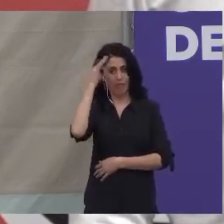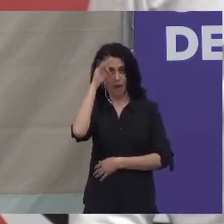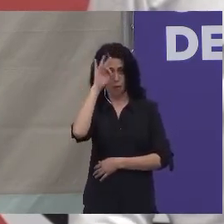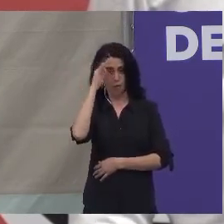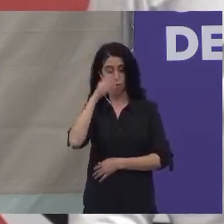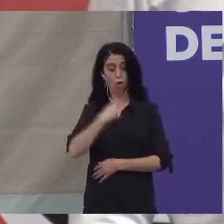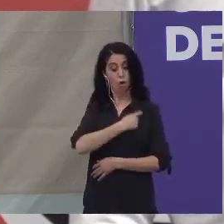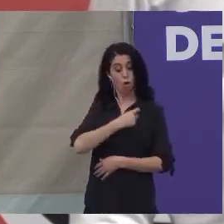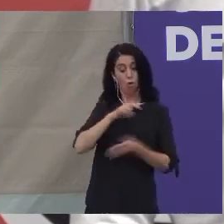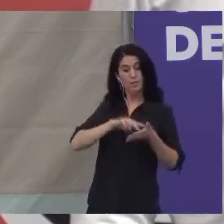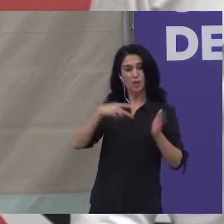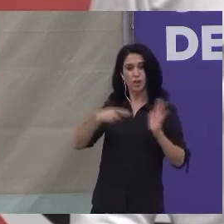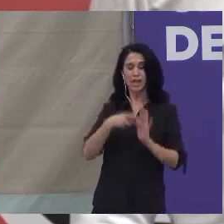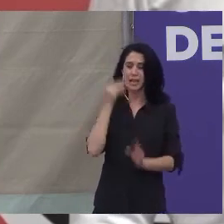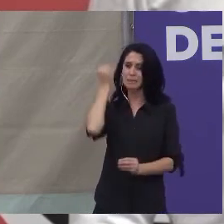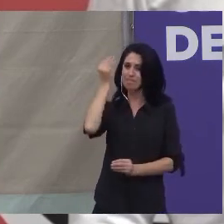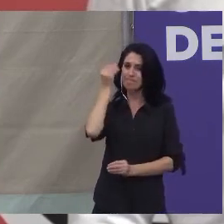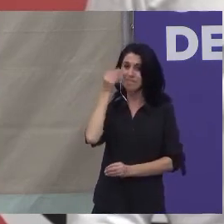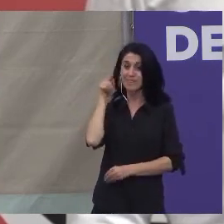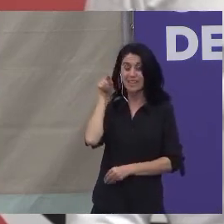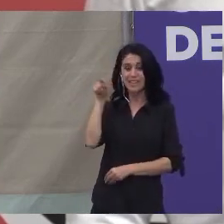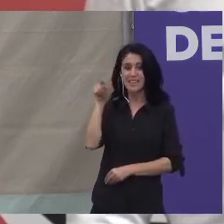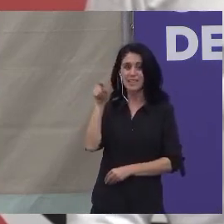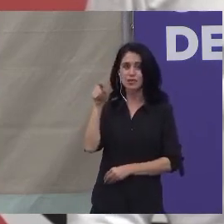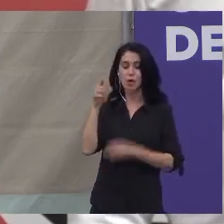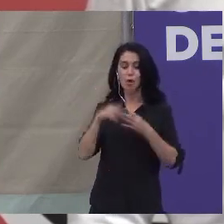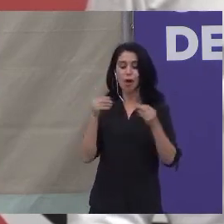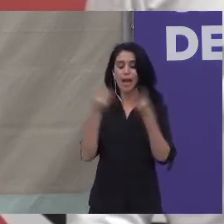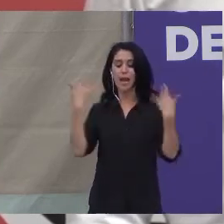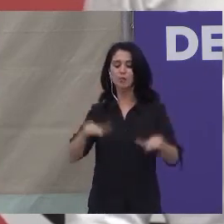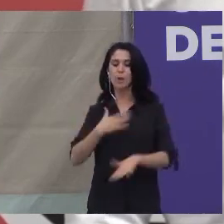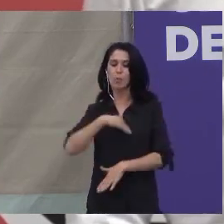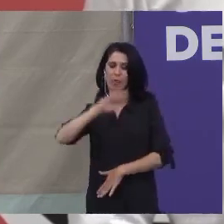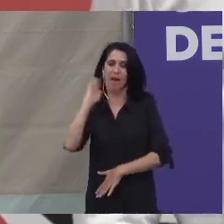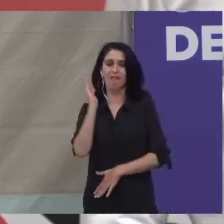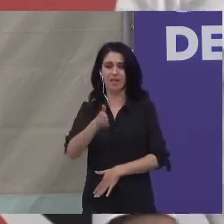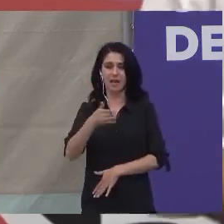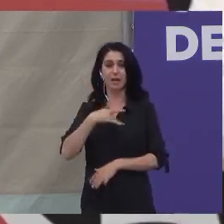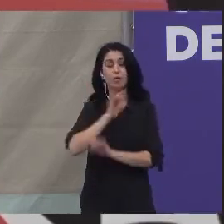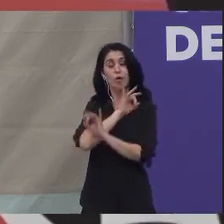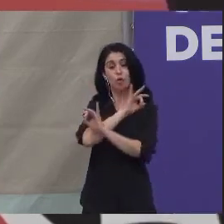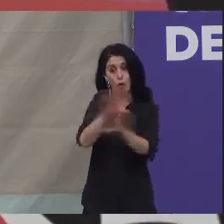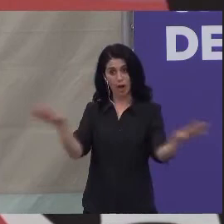en principio que puede vulnerar esta neutralidad. Hemos mandado este correo.